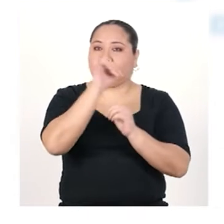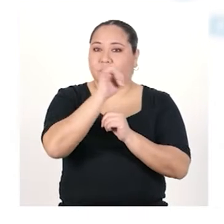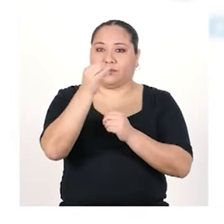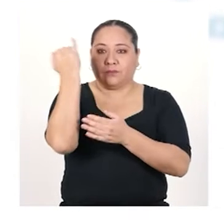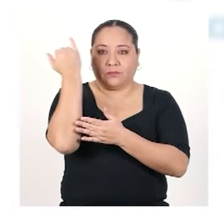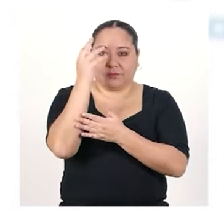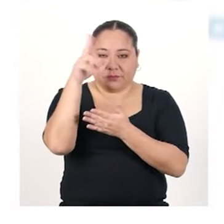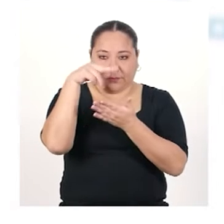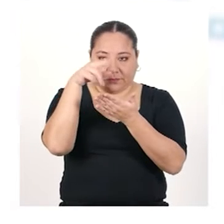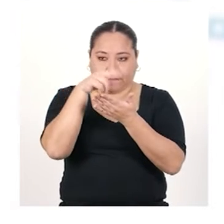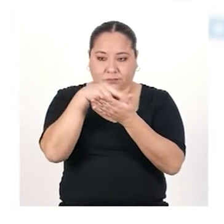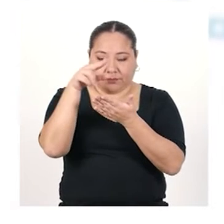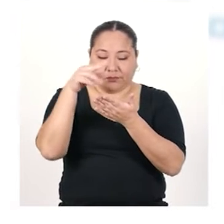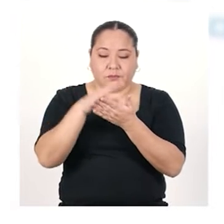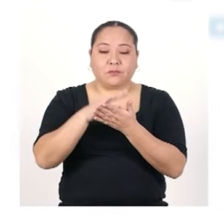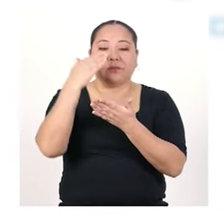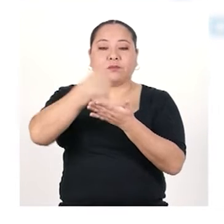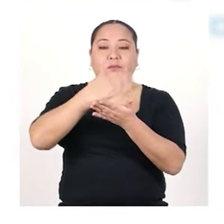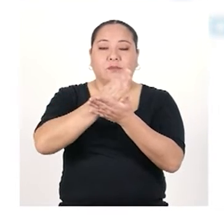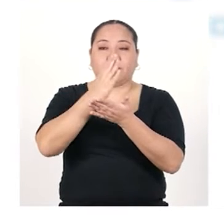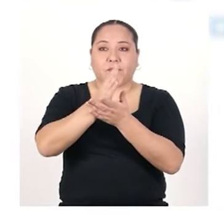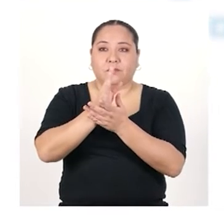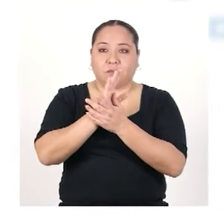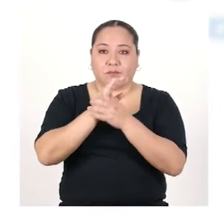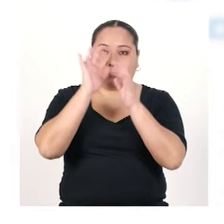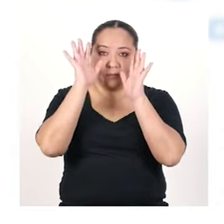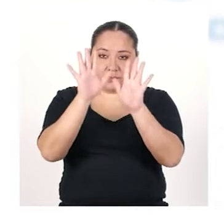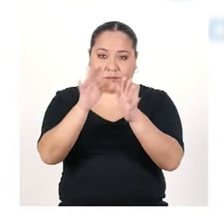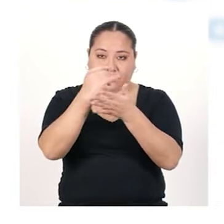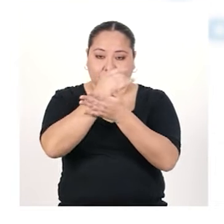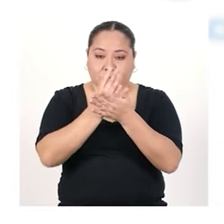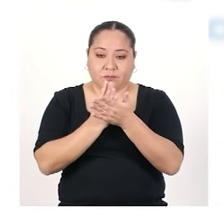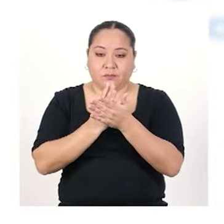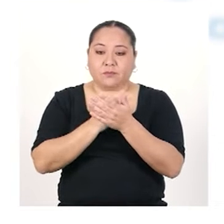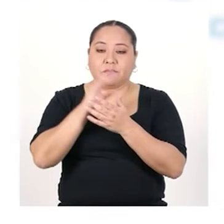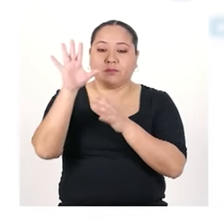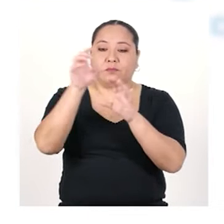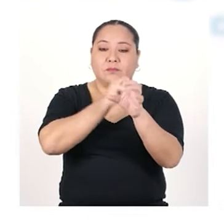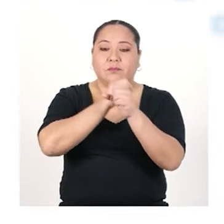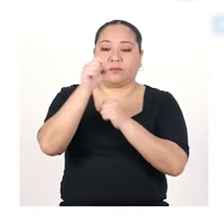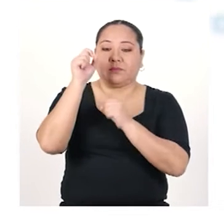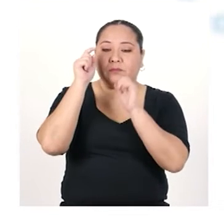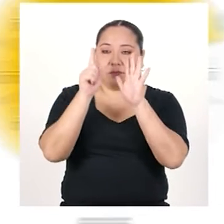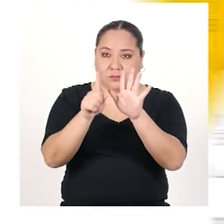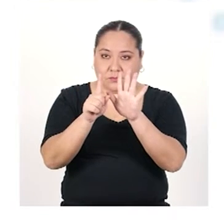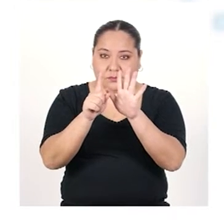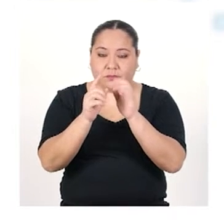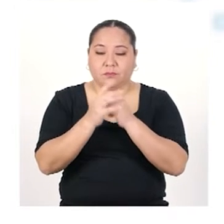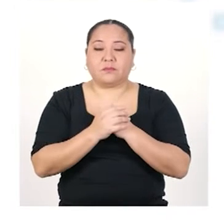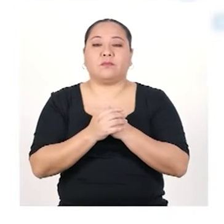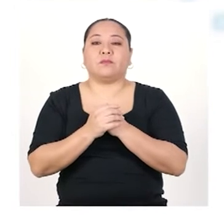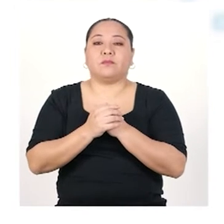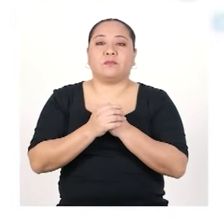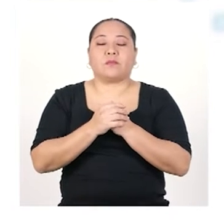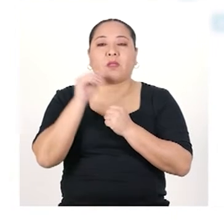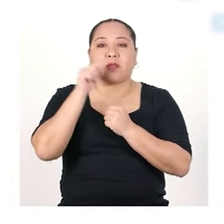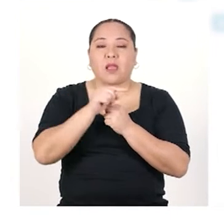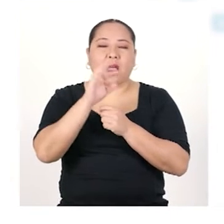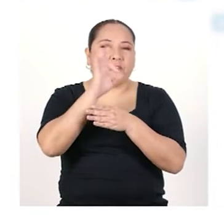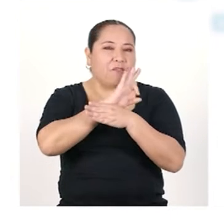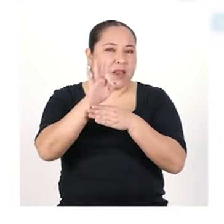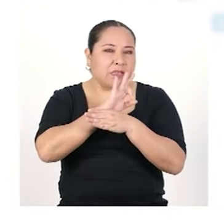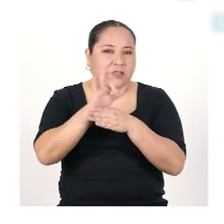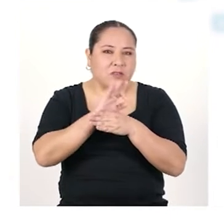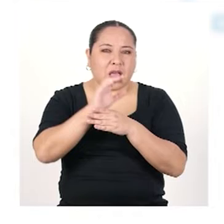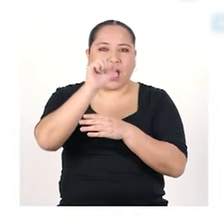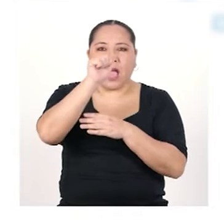área sombreada que si hubiéramos dividido el círculo en 10 partes y tomaríamos 6. Sean las fracciones